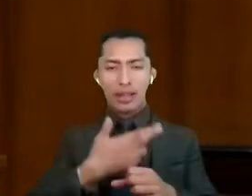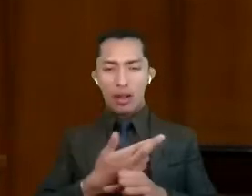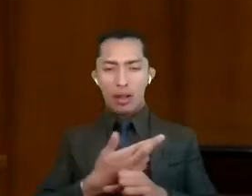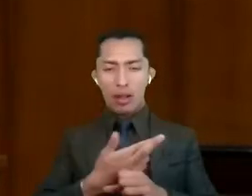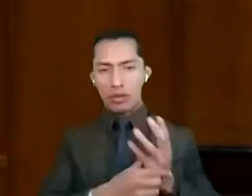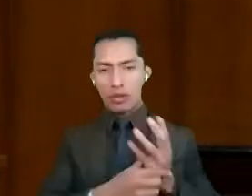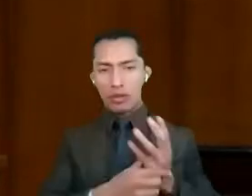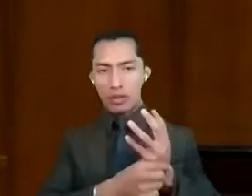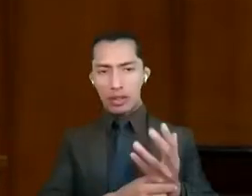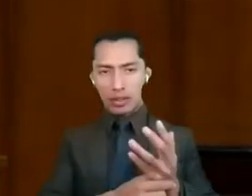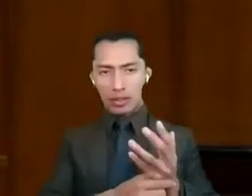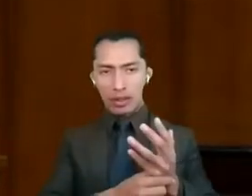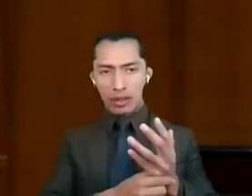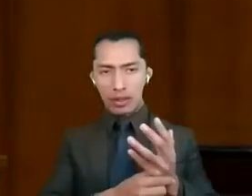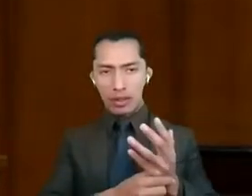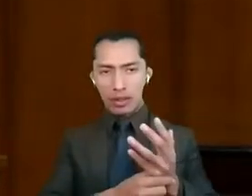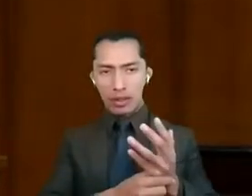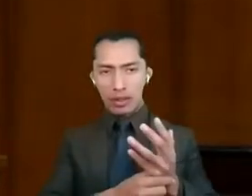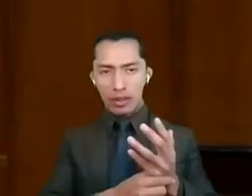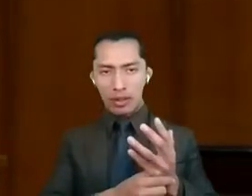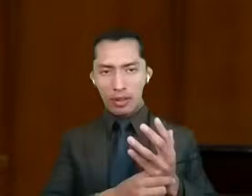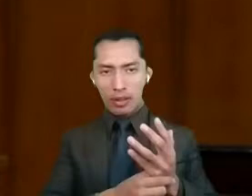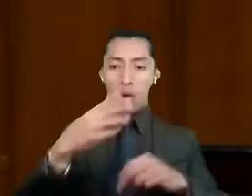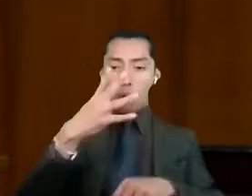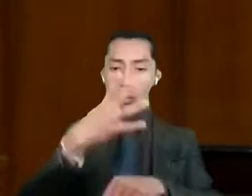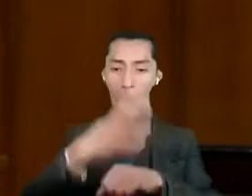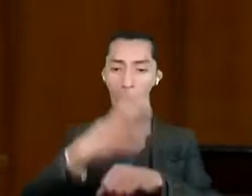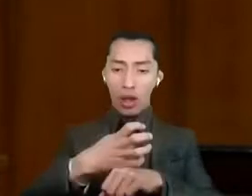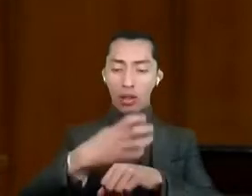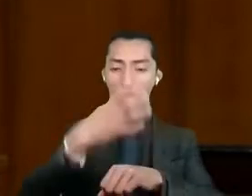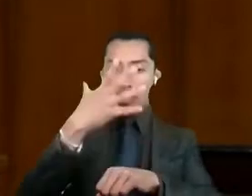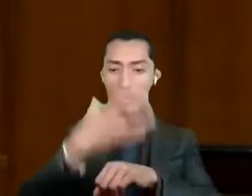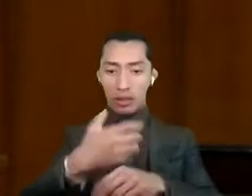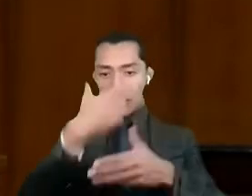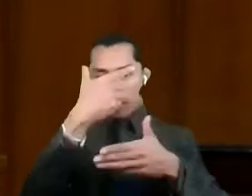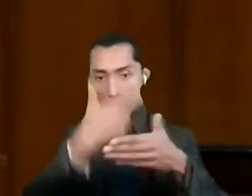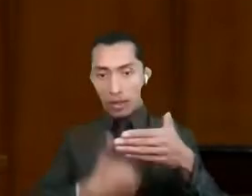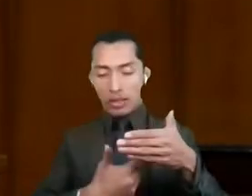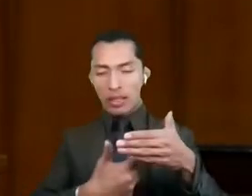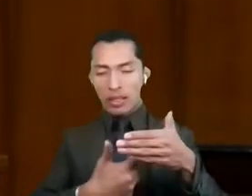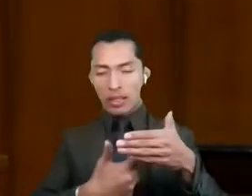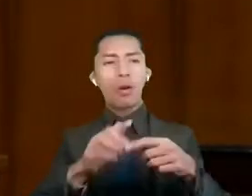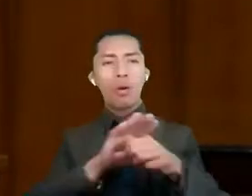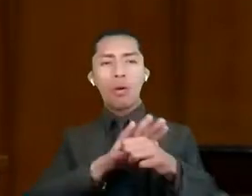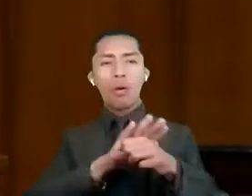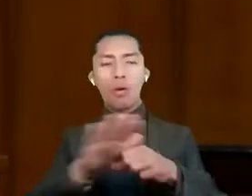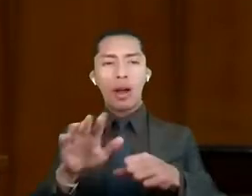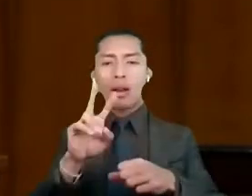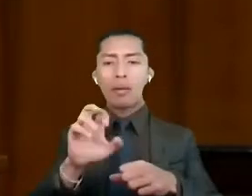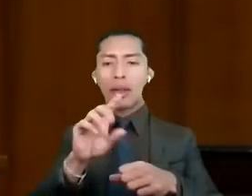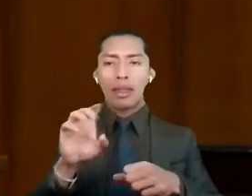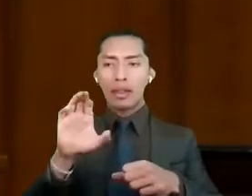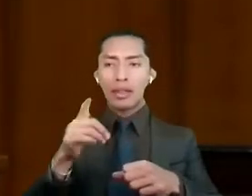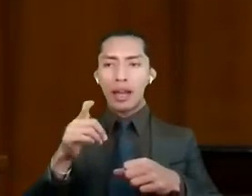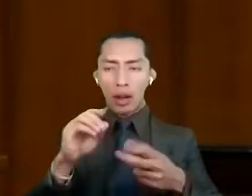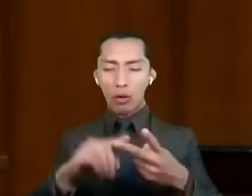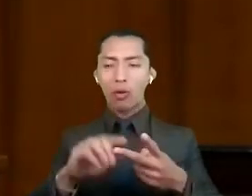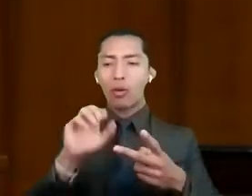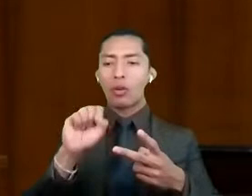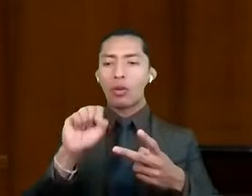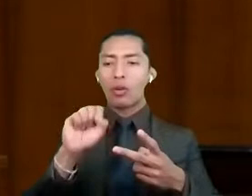los lugares 4 y 5 de la lista se encuentran Valle de Chalco, Solidaridad